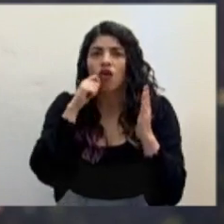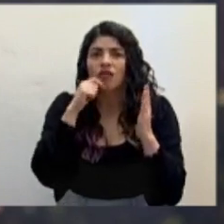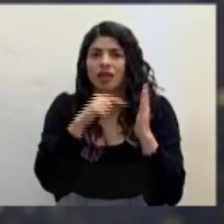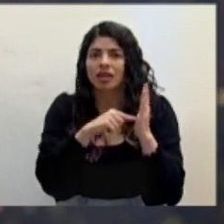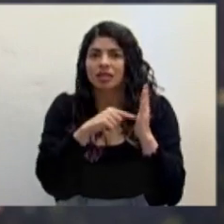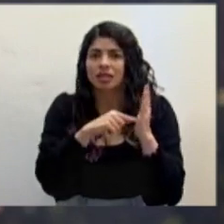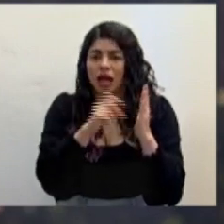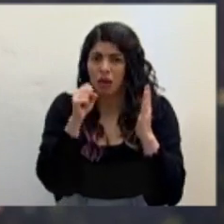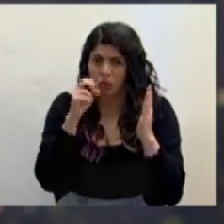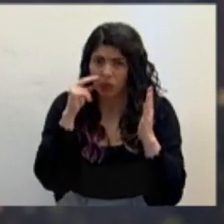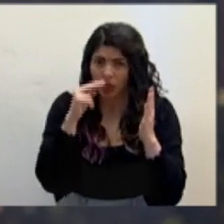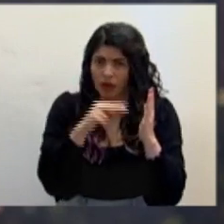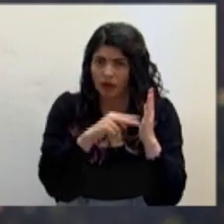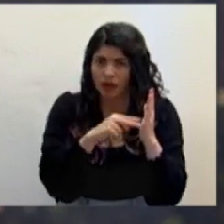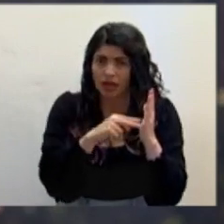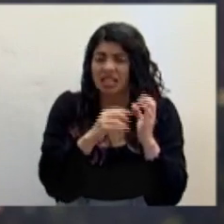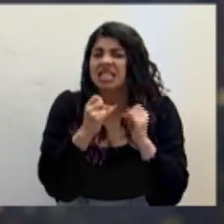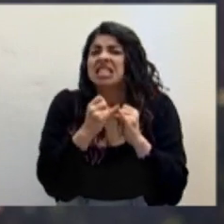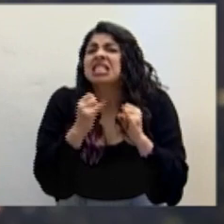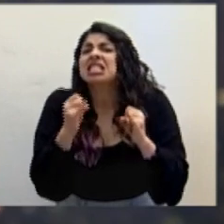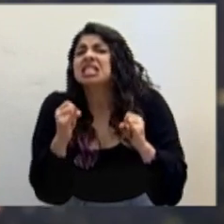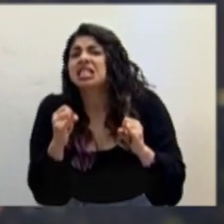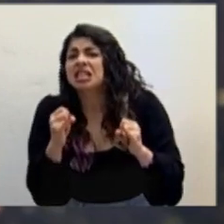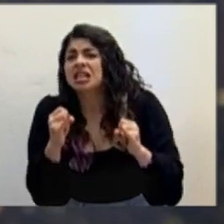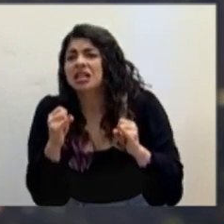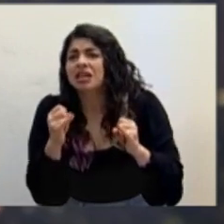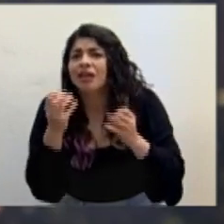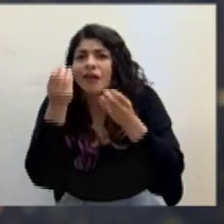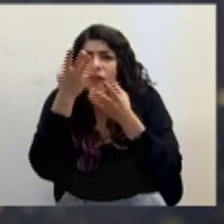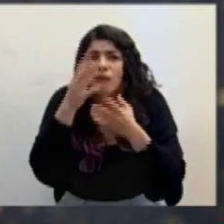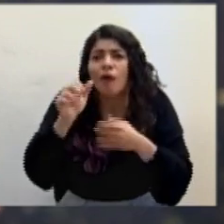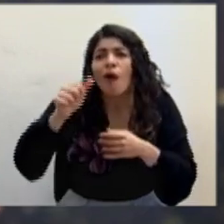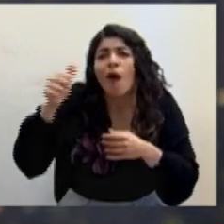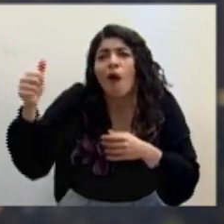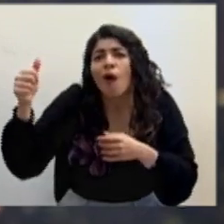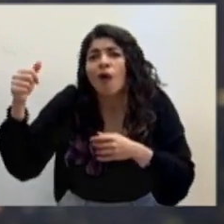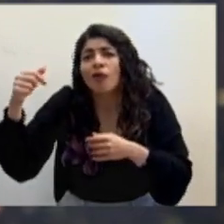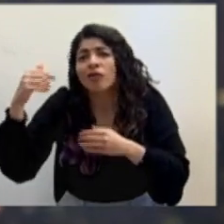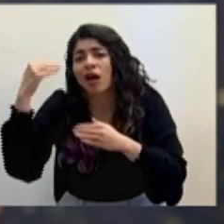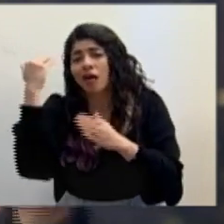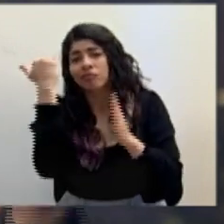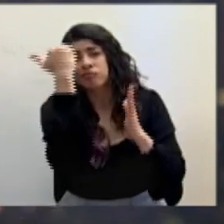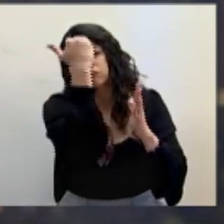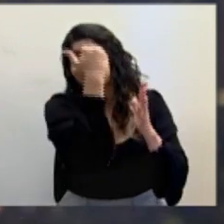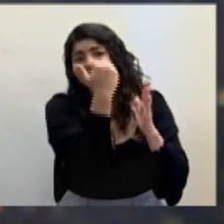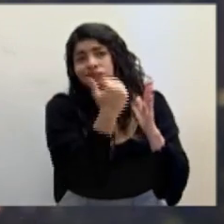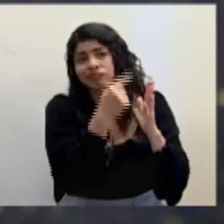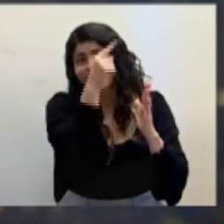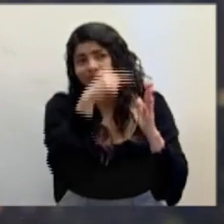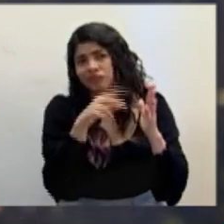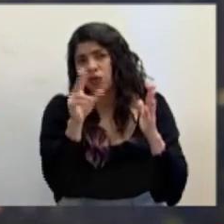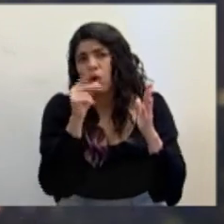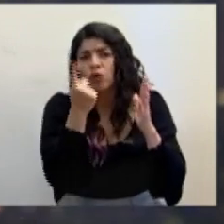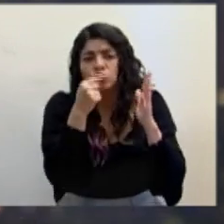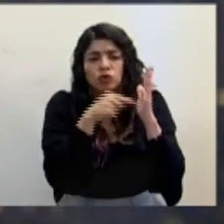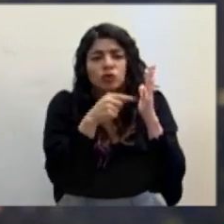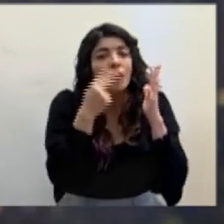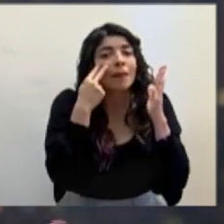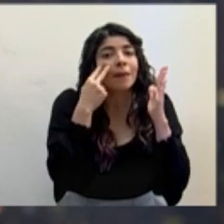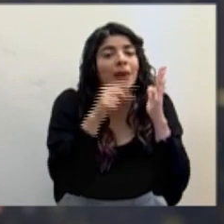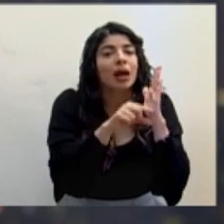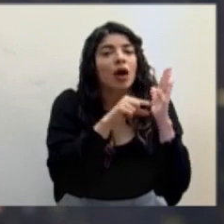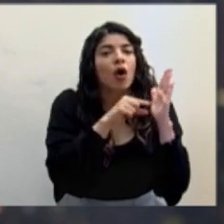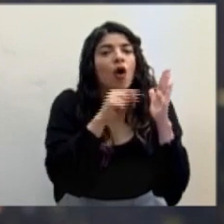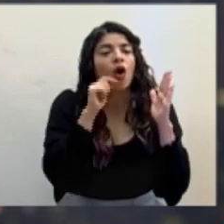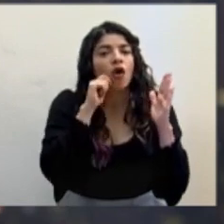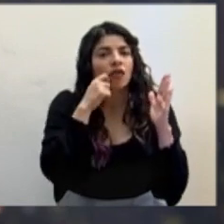confidencialidad, sin revelar, por supuesto, los extremos de los que usted ha hecho referencia. Esto